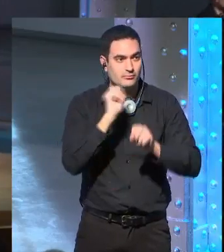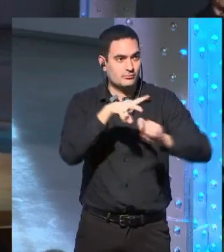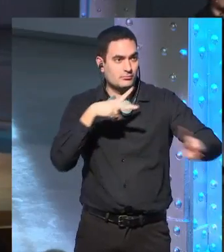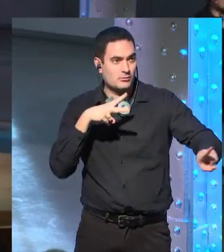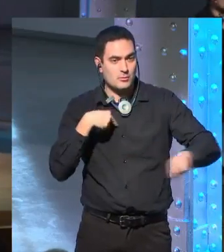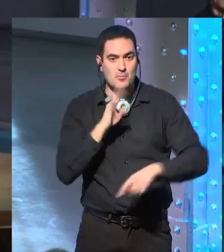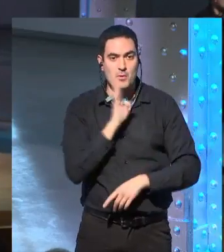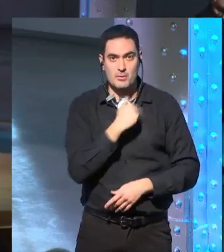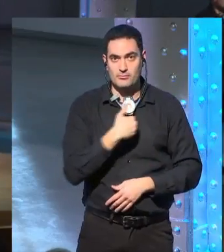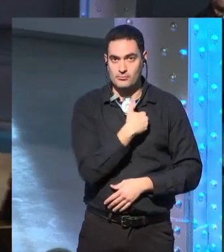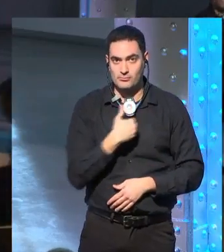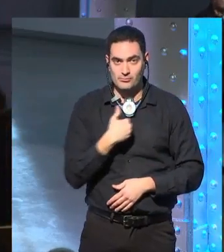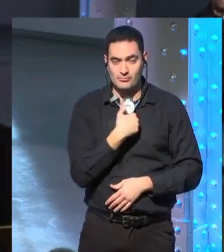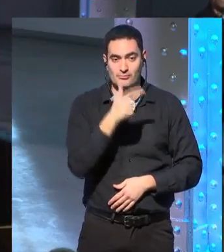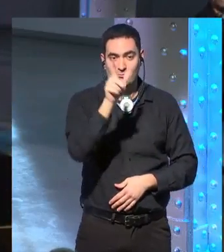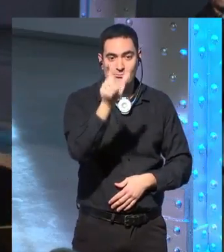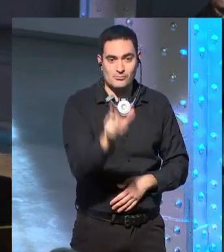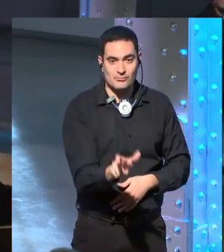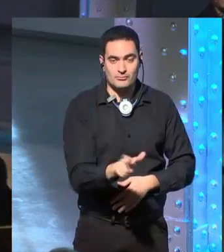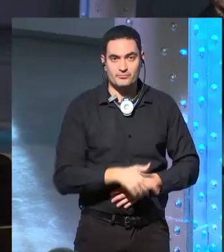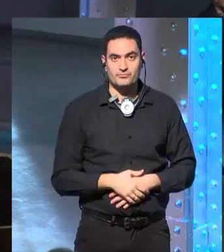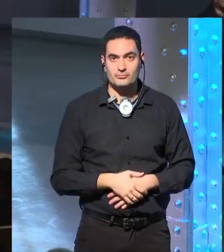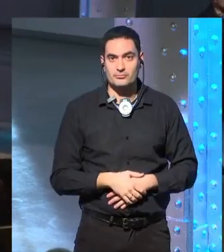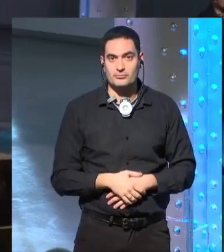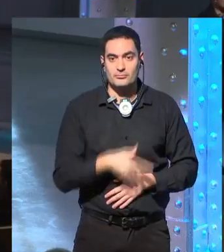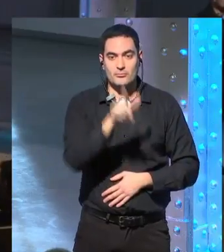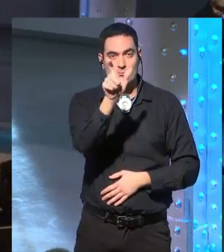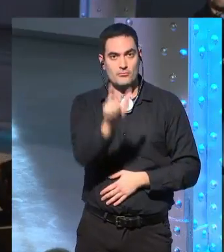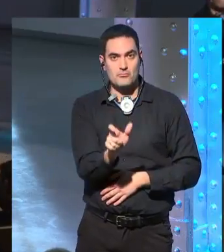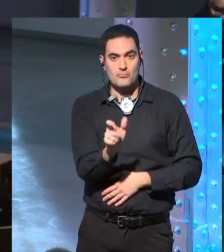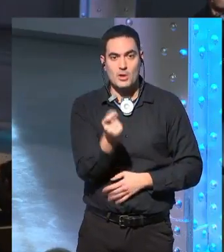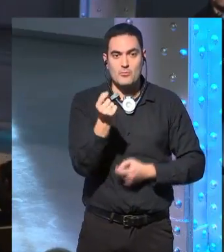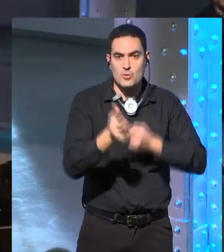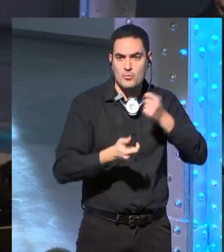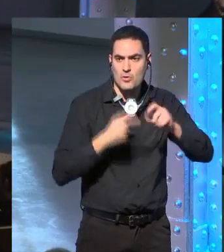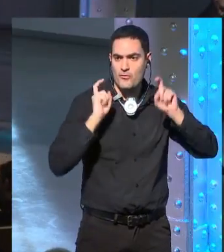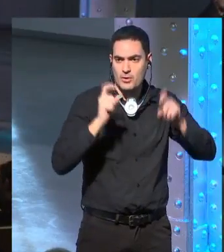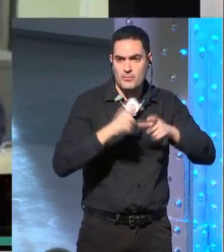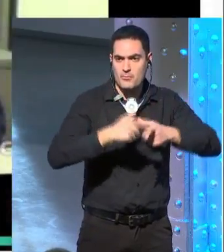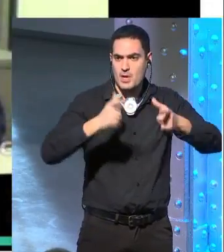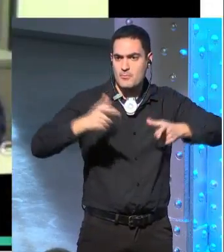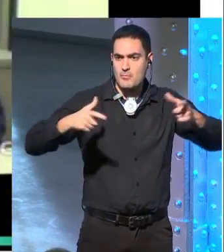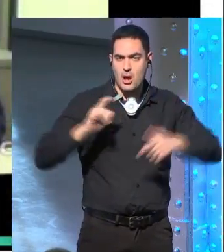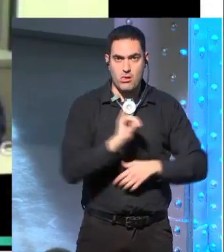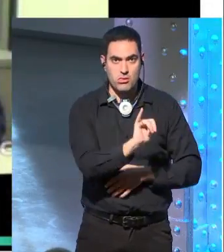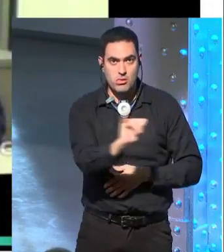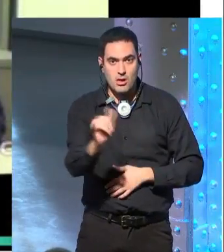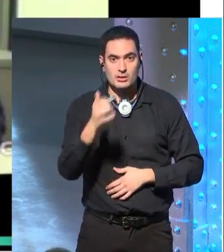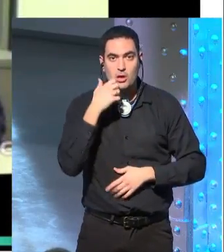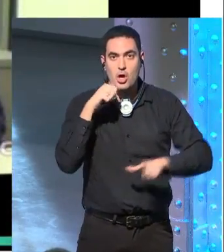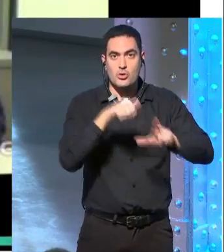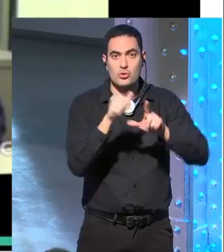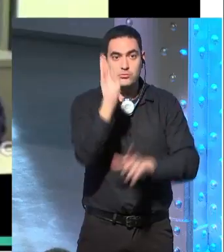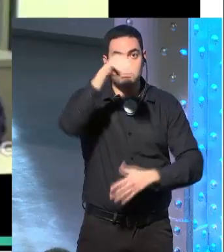como educadora, él empezó a tener cada vez más mentores en su vida digital. Si entran en